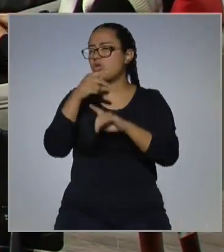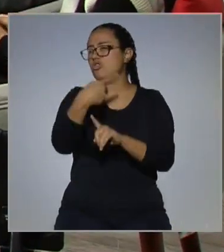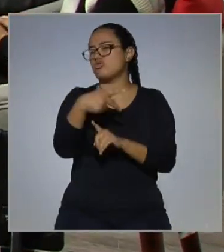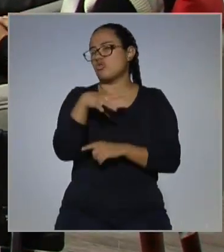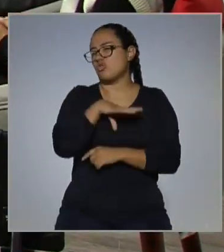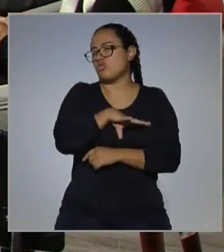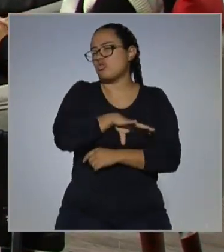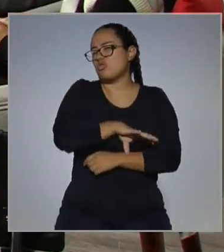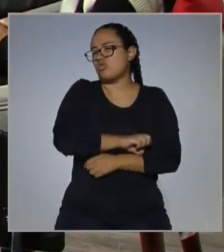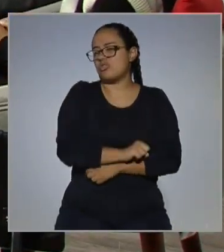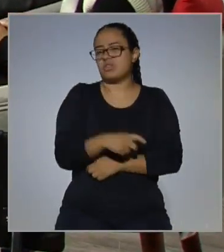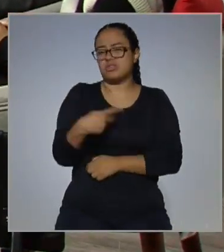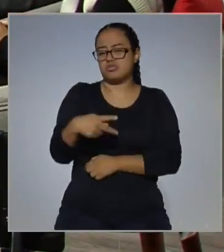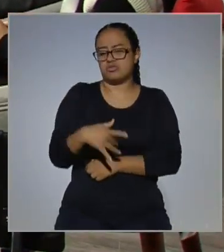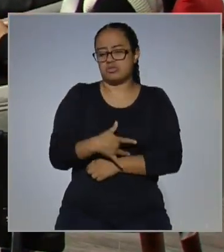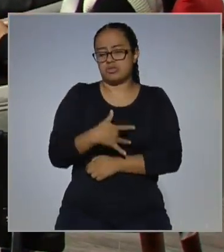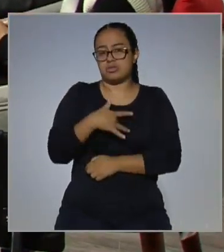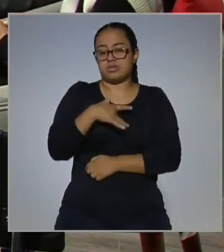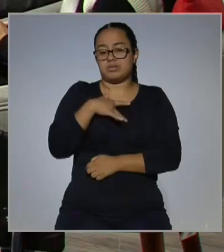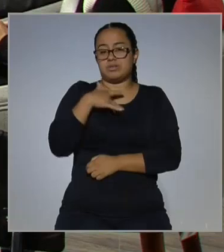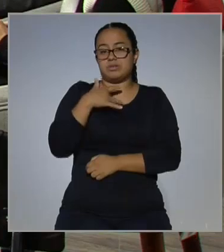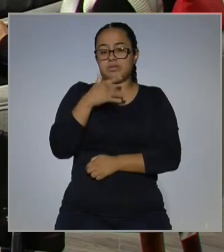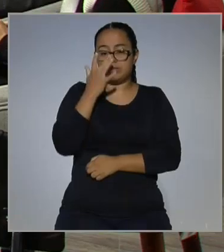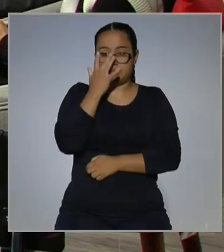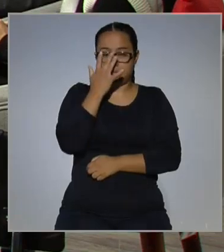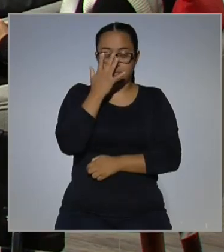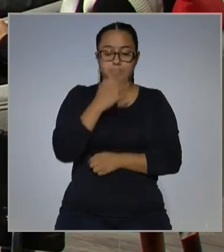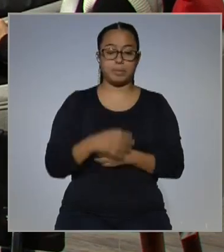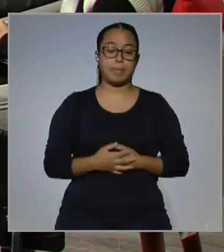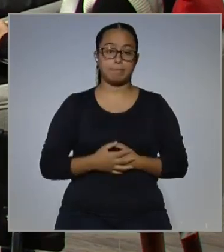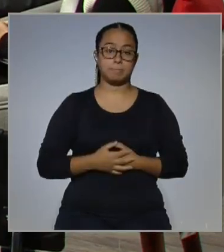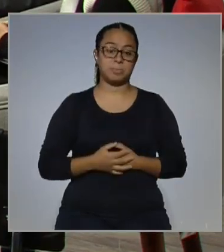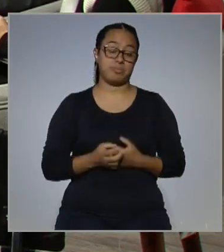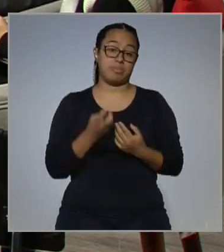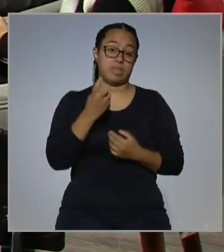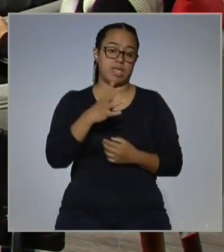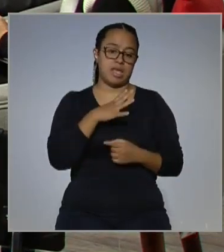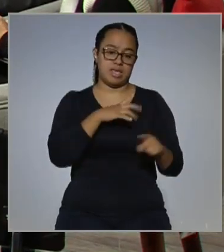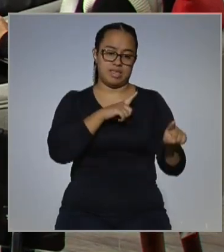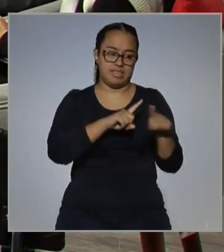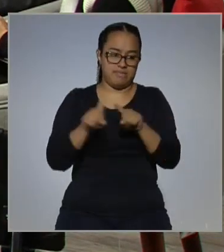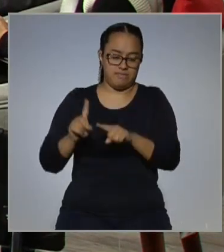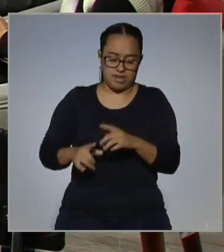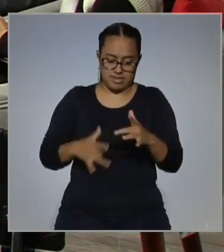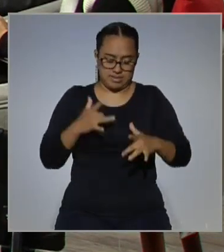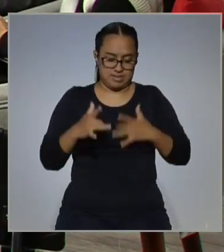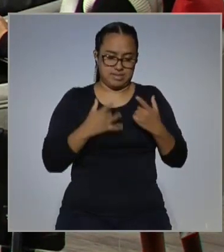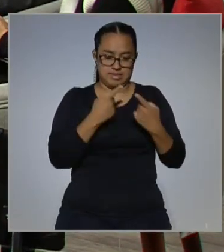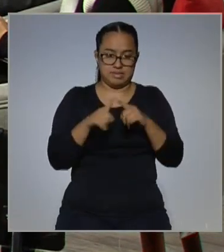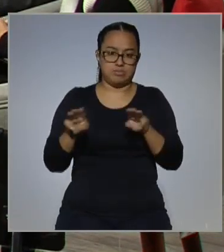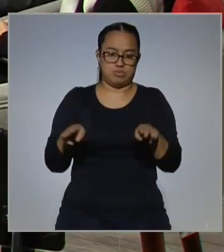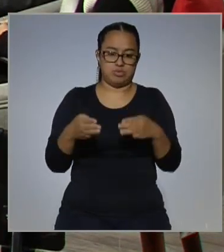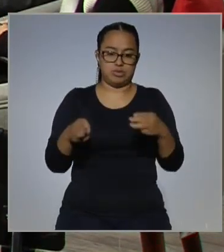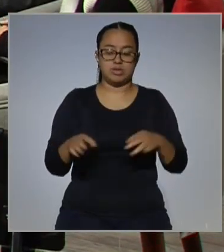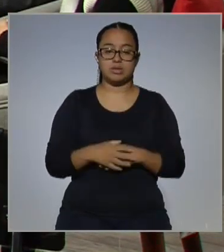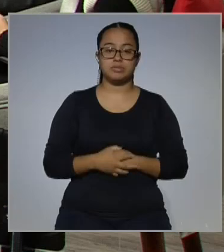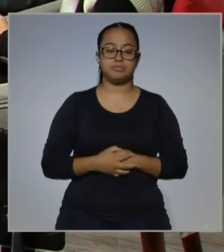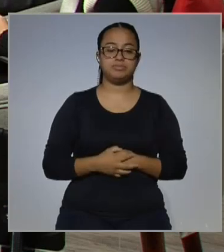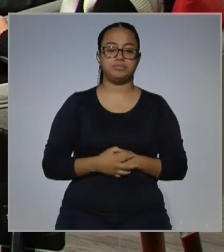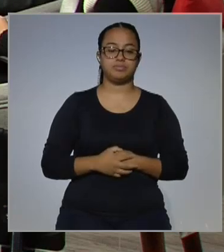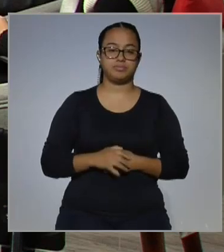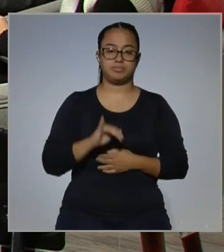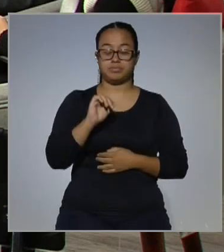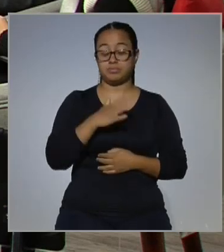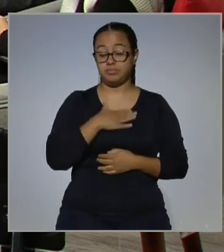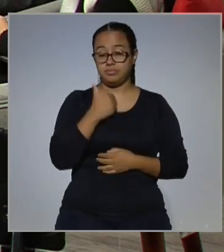le gustaba, que era la que le llegaba al alma. Y bueno, es un desborde de emociones también con la música, ¿no? Sí, yo